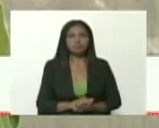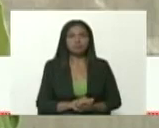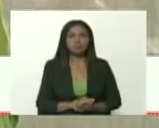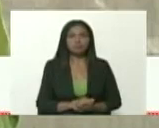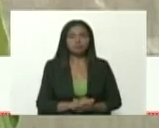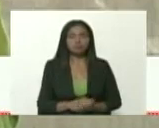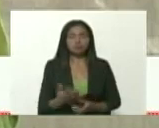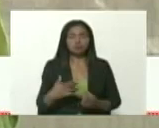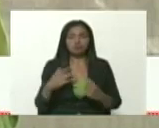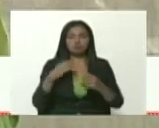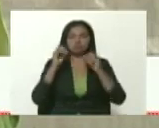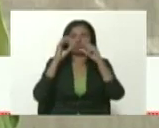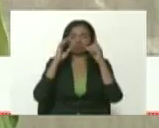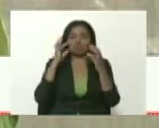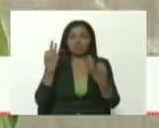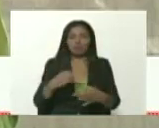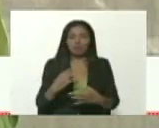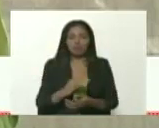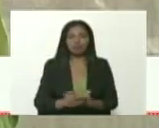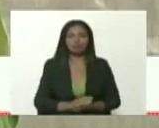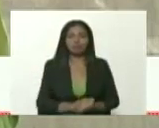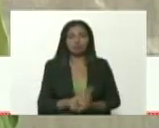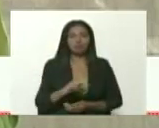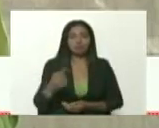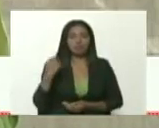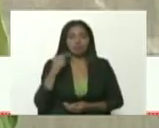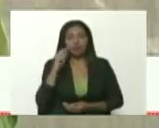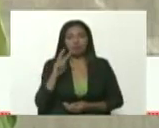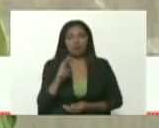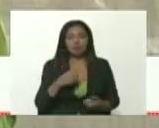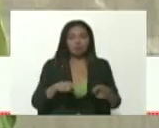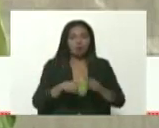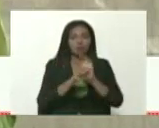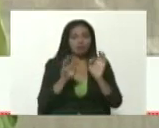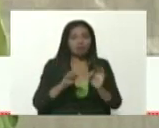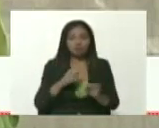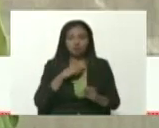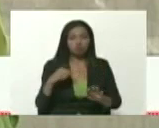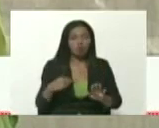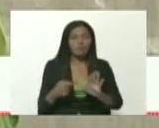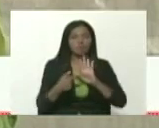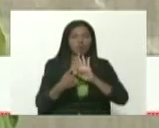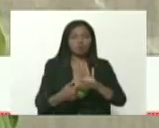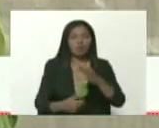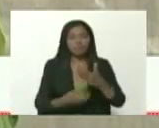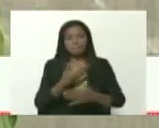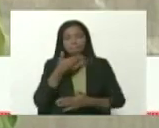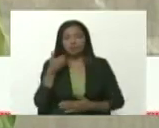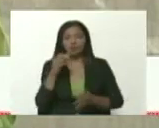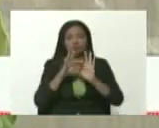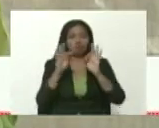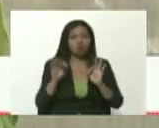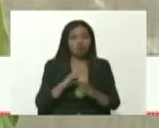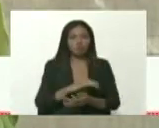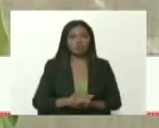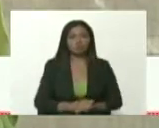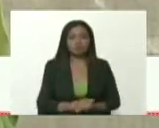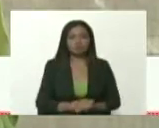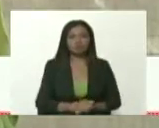Creíble, impresionante. Tenemos que buscar una modalidad para poder mostrar mejor esto que estamos haciendo